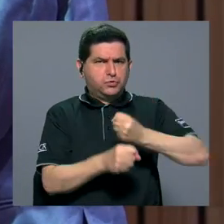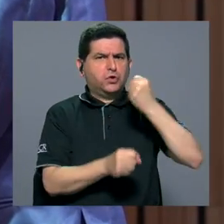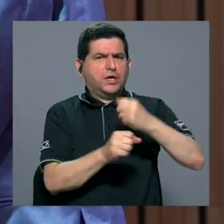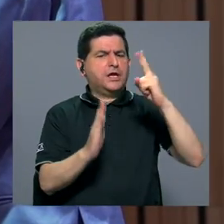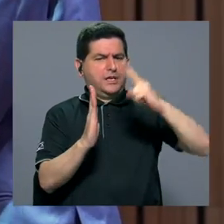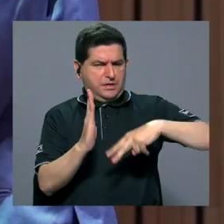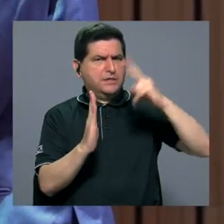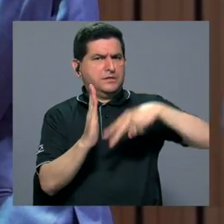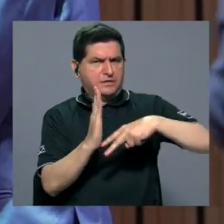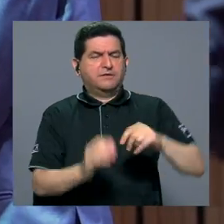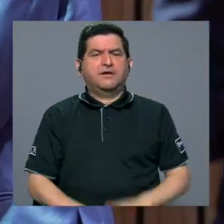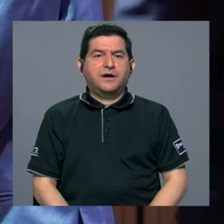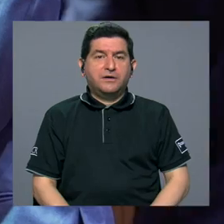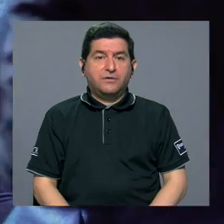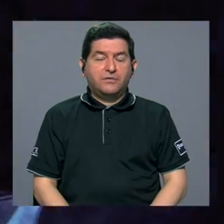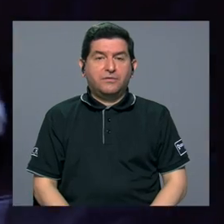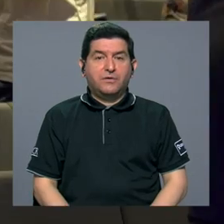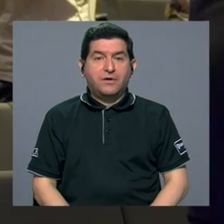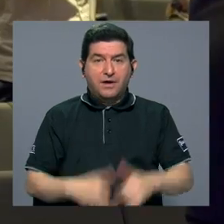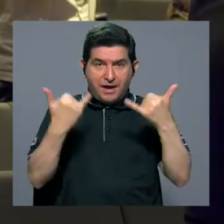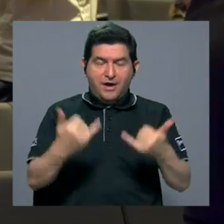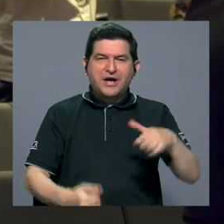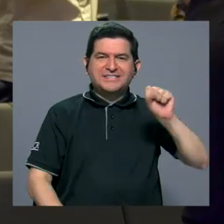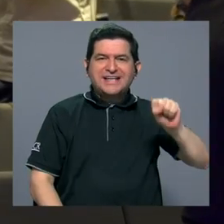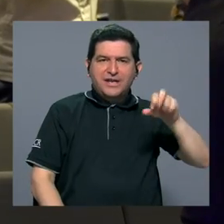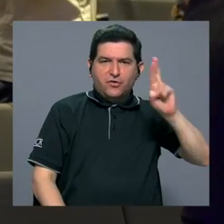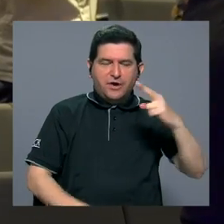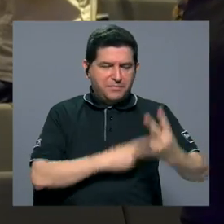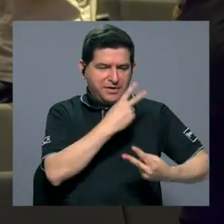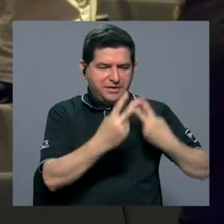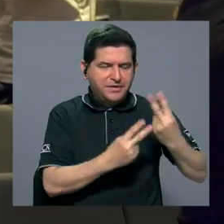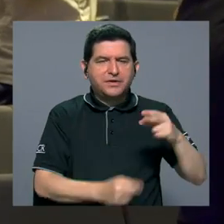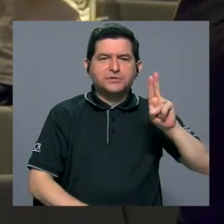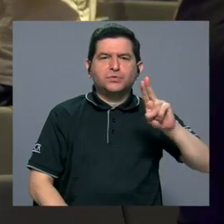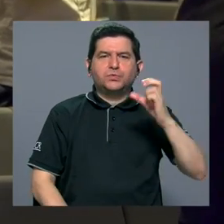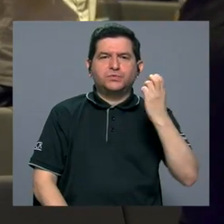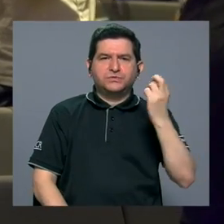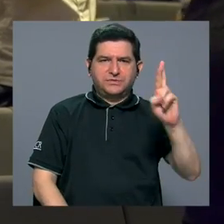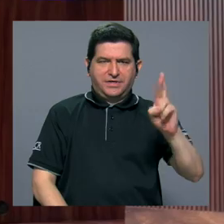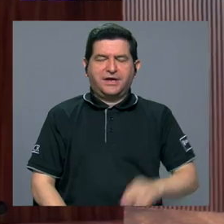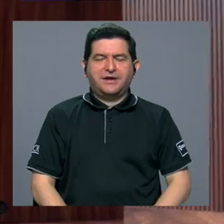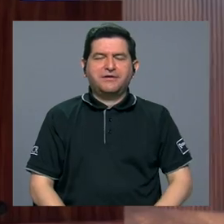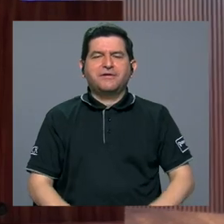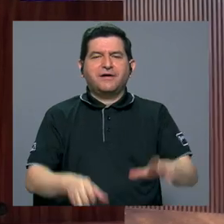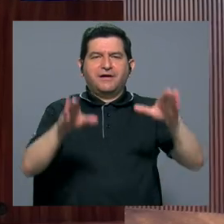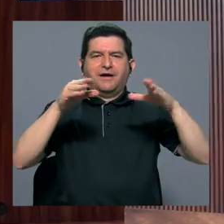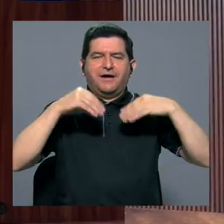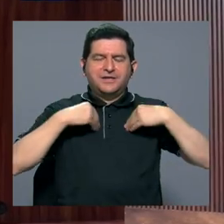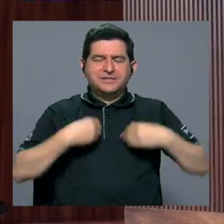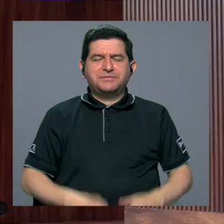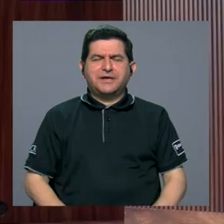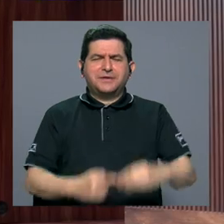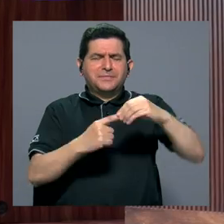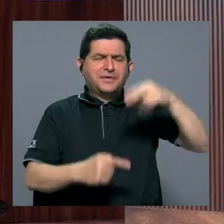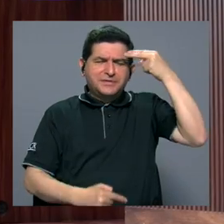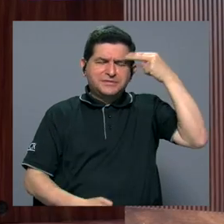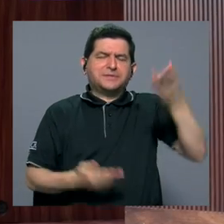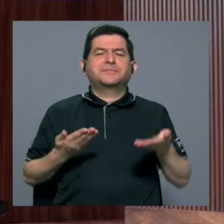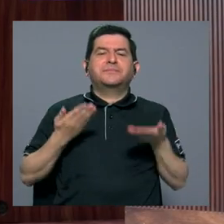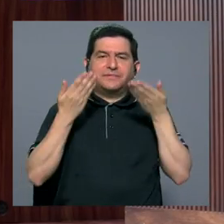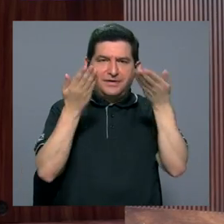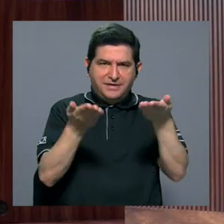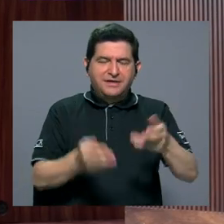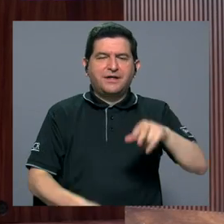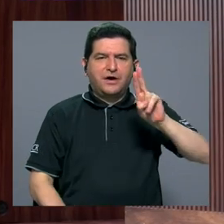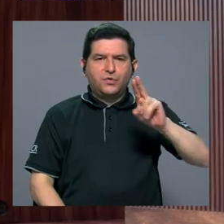trabajo literario, esta vez Sergio Ramírez visitó la Universidad de Costa Rica para recibir el máximo galardón